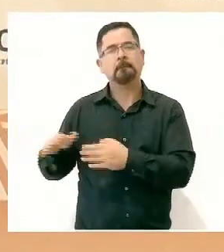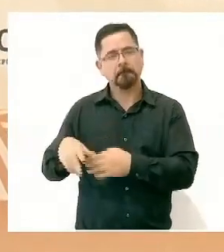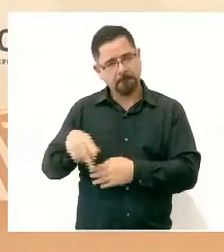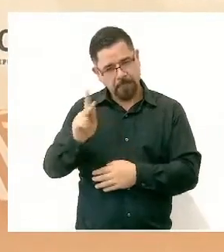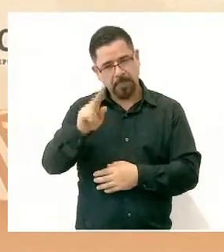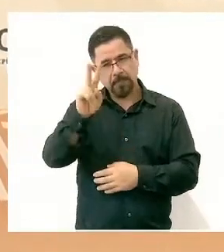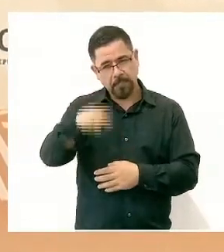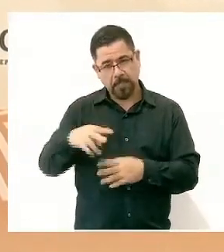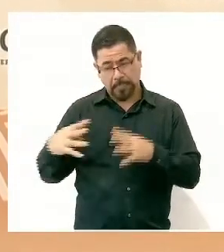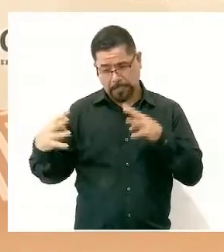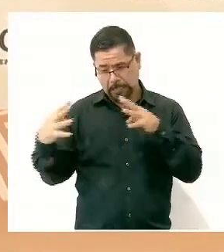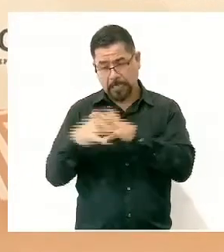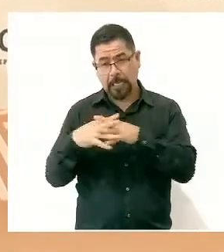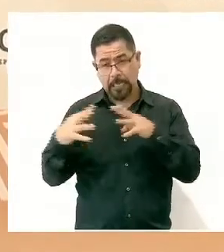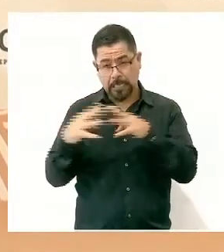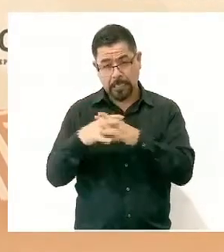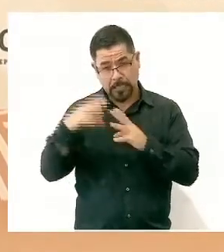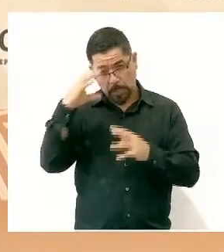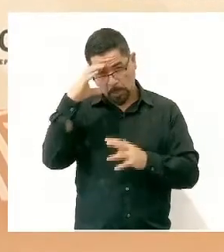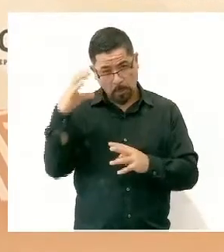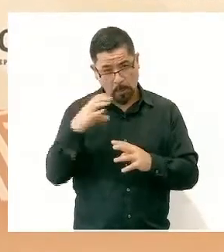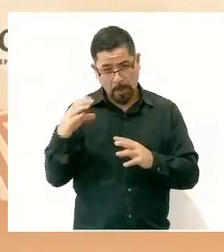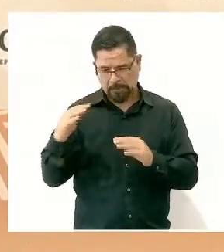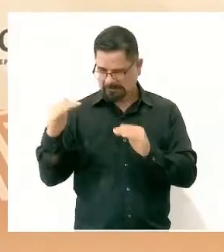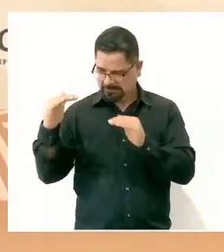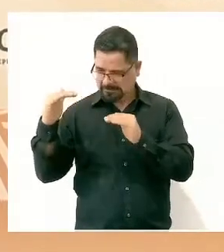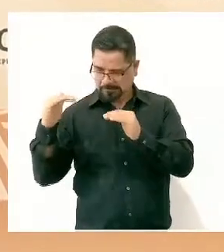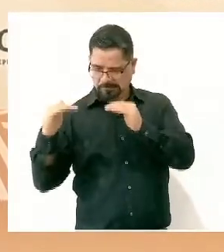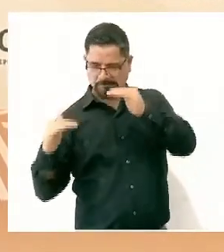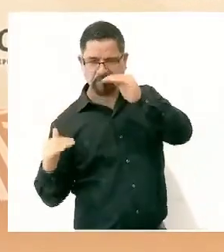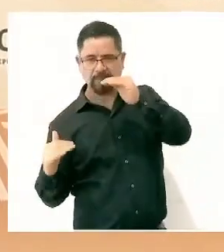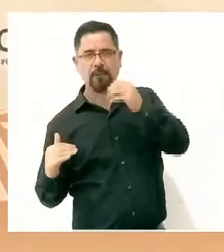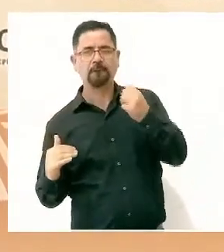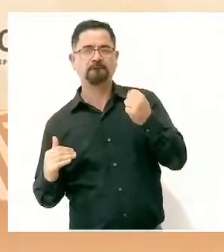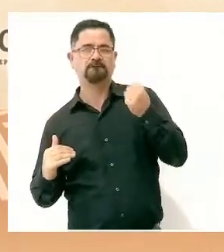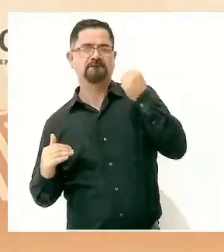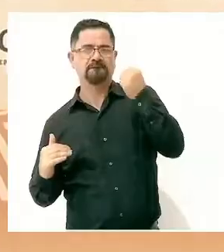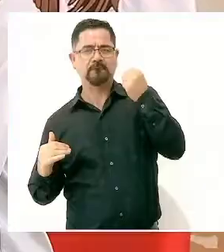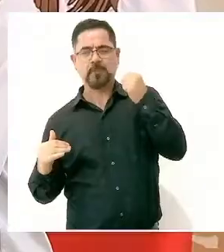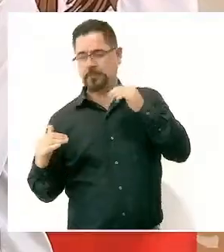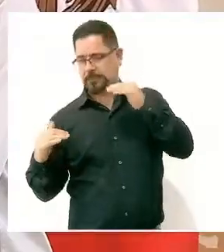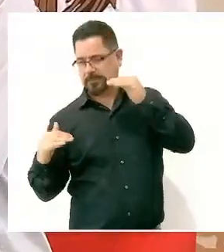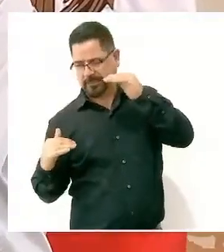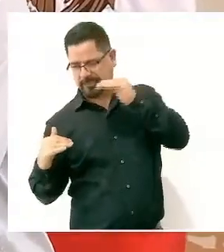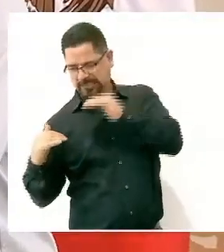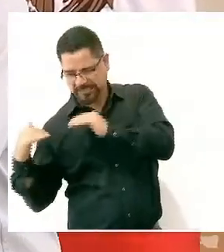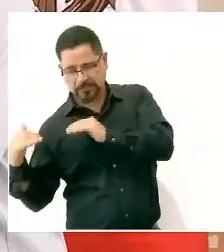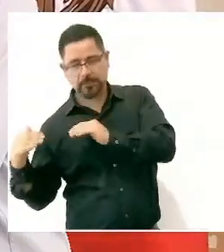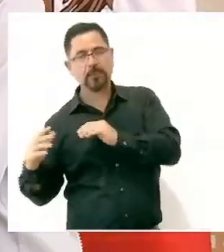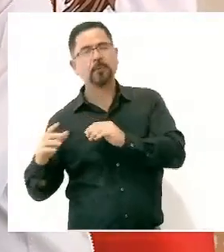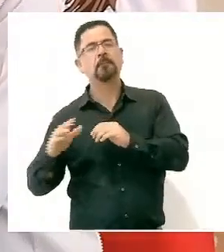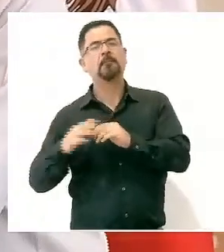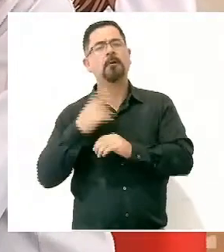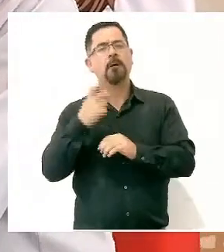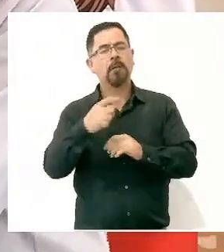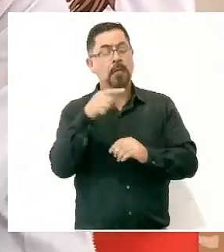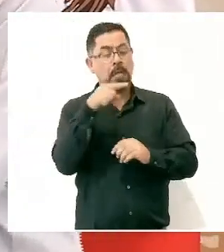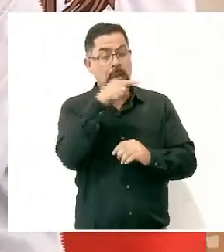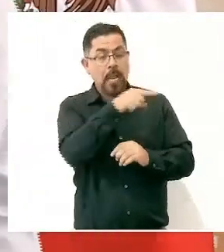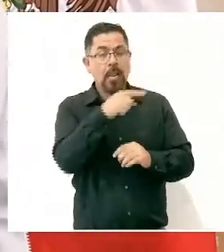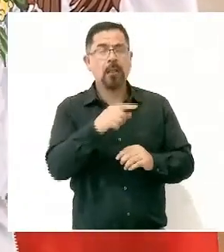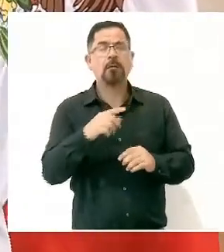cruel y dispareja, para la cual el régimen adquirió las más